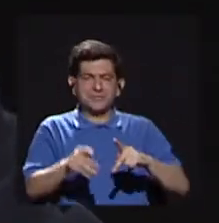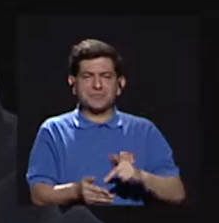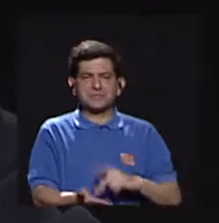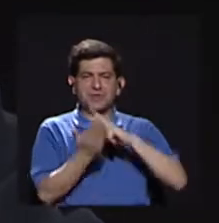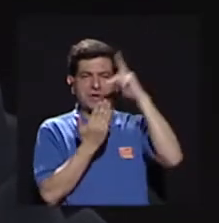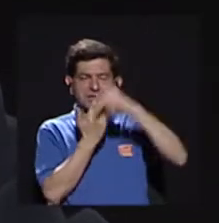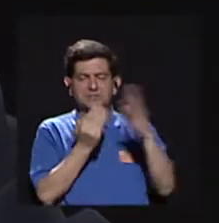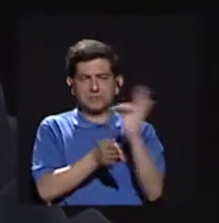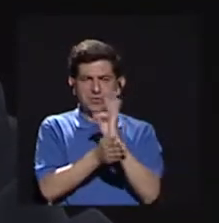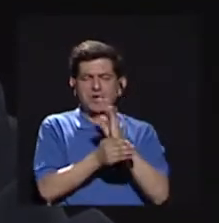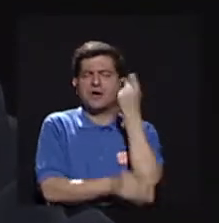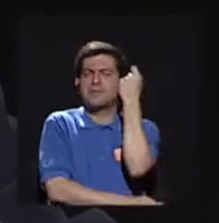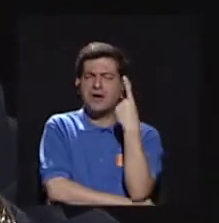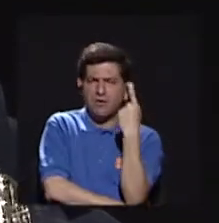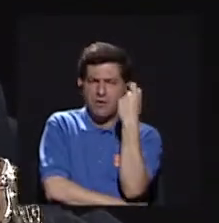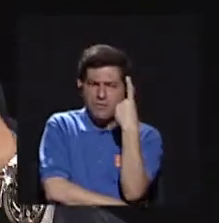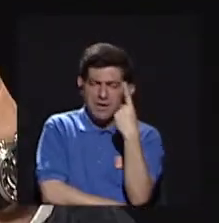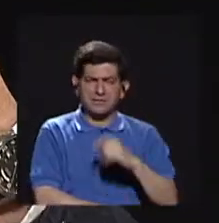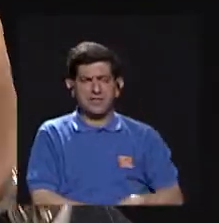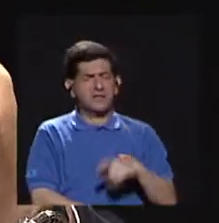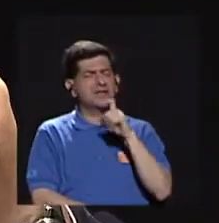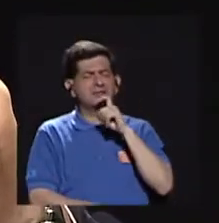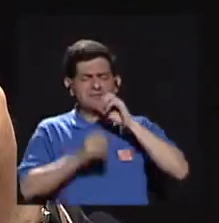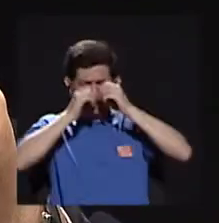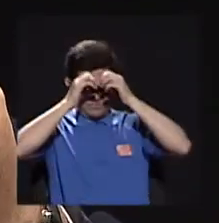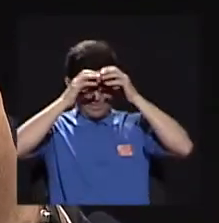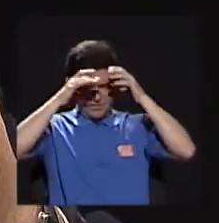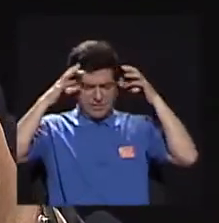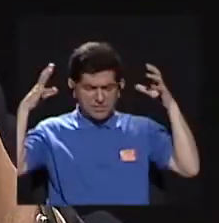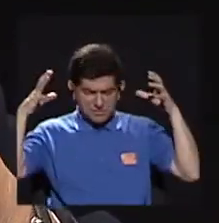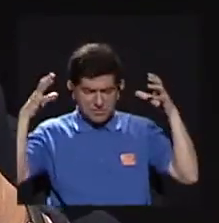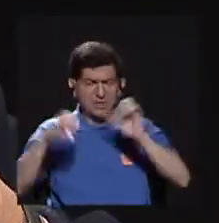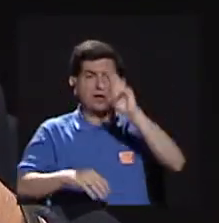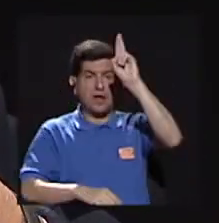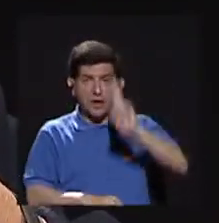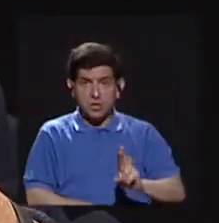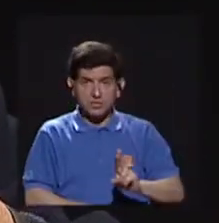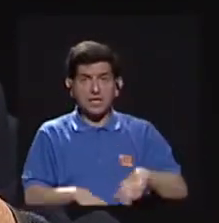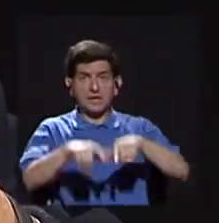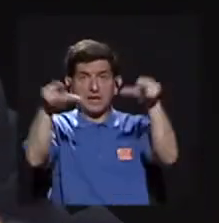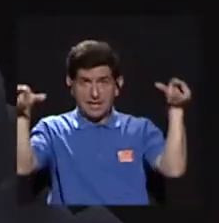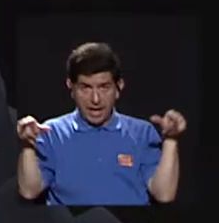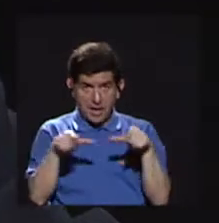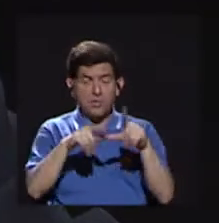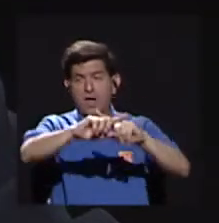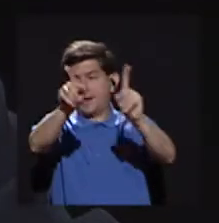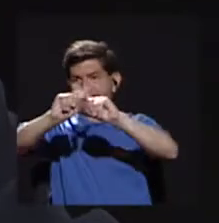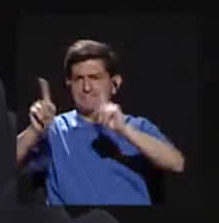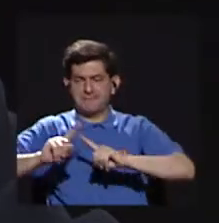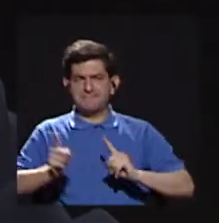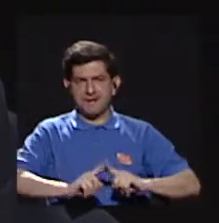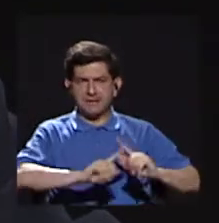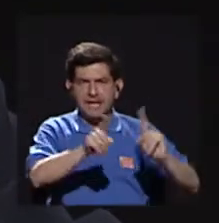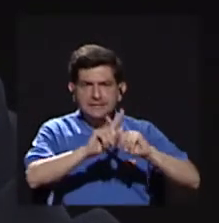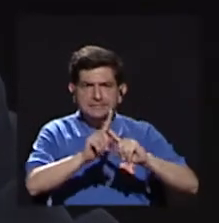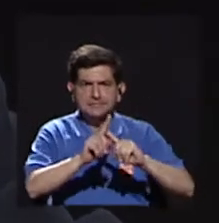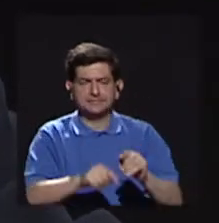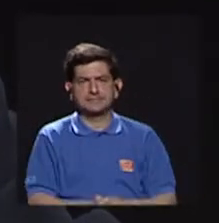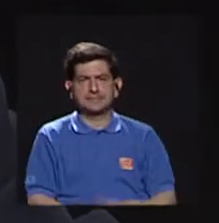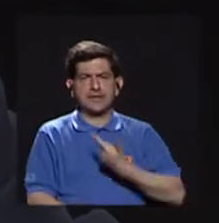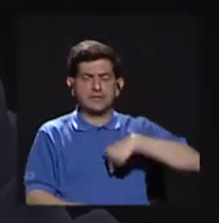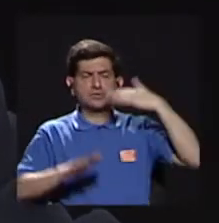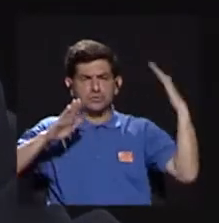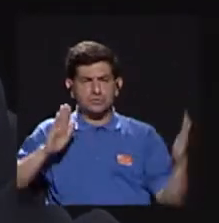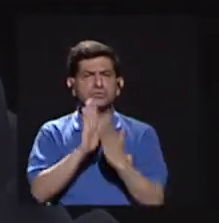podrán comprender eso porque cuesta imaginar que en costa rica allá hay lugares y muchos desgraciadamente donde estamos